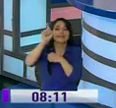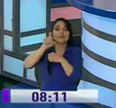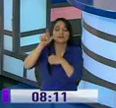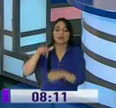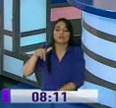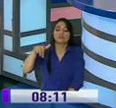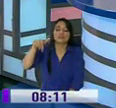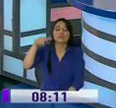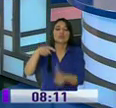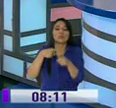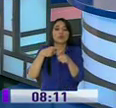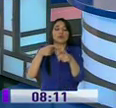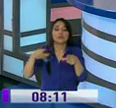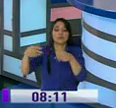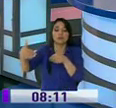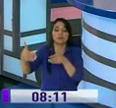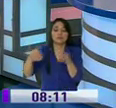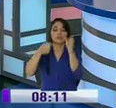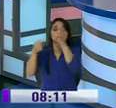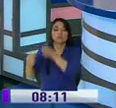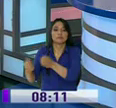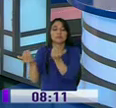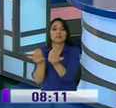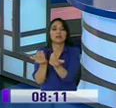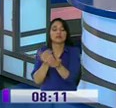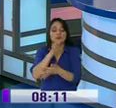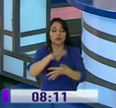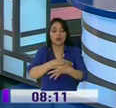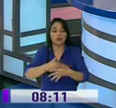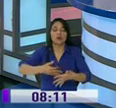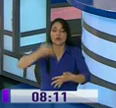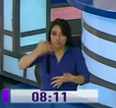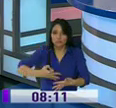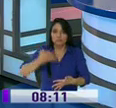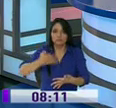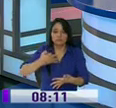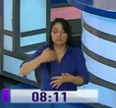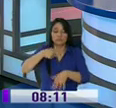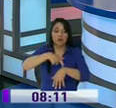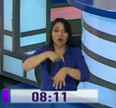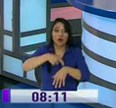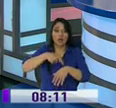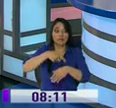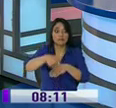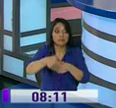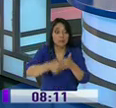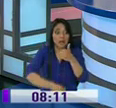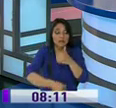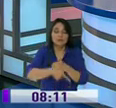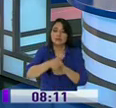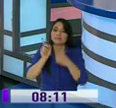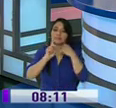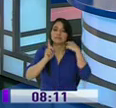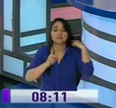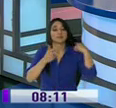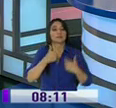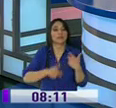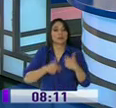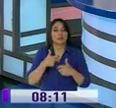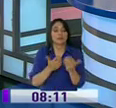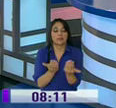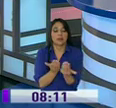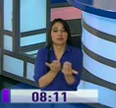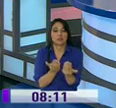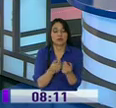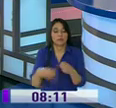que haya el tema de la recolección en el horario establecido, no pasado a la hora, porque si no, como ellos mismos dicen, hay problemas con los